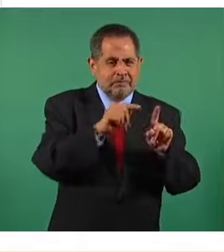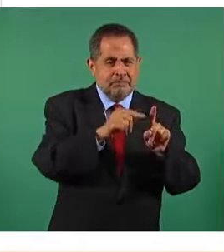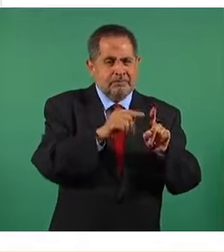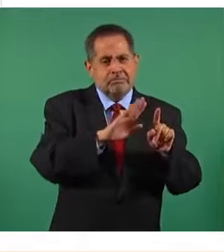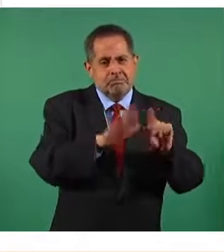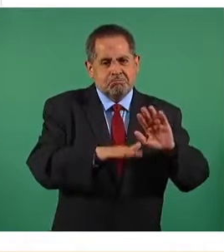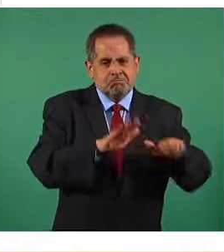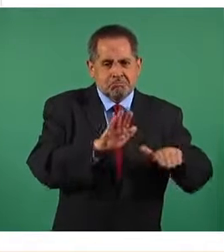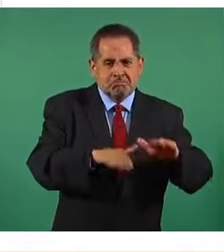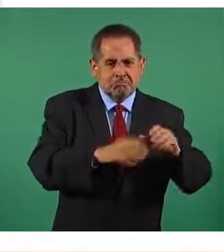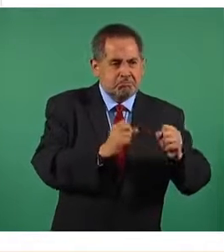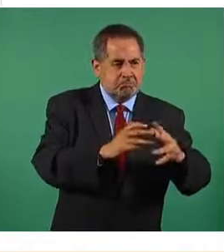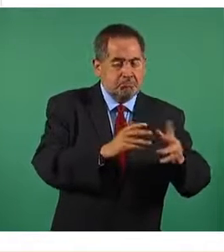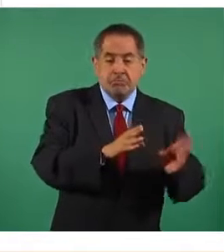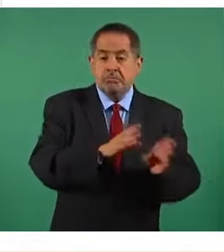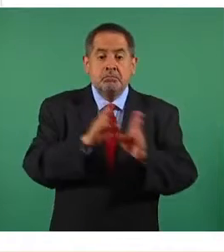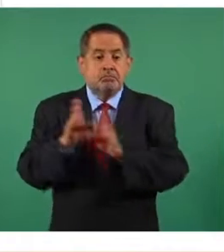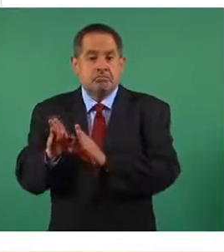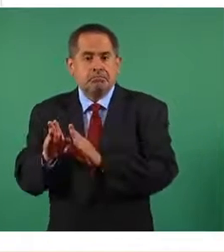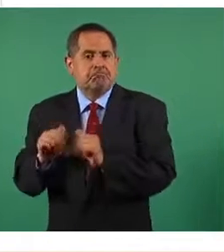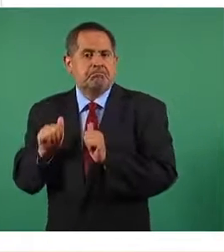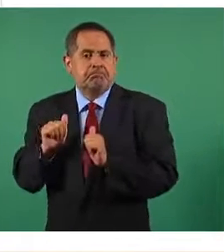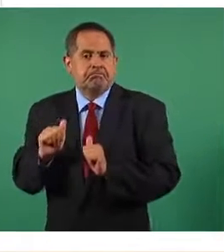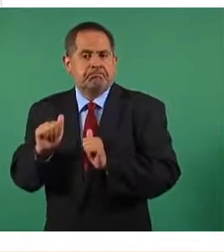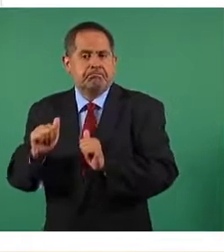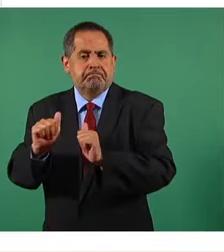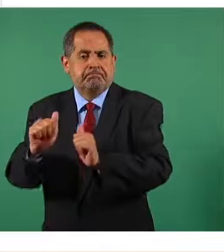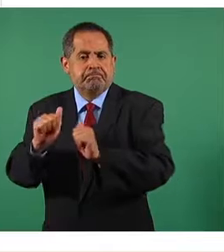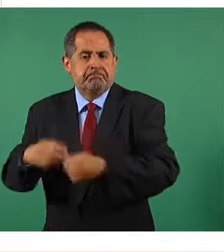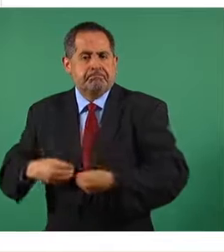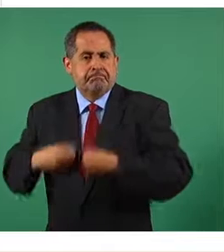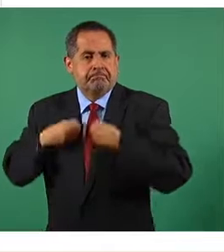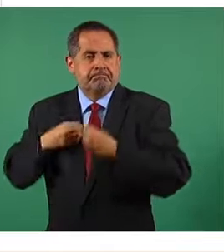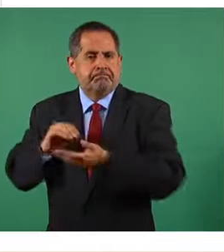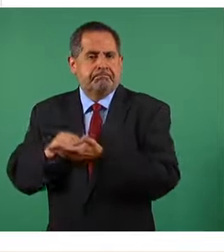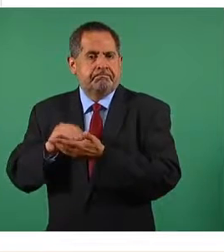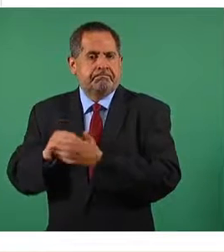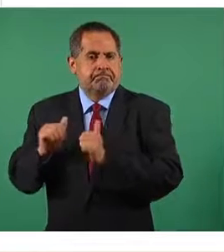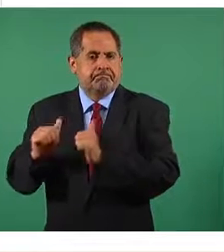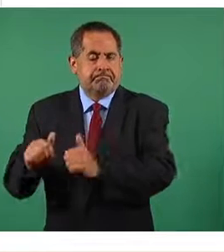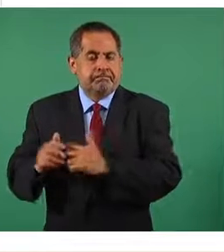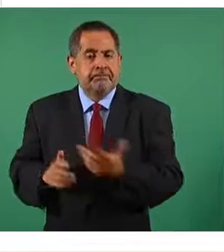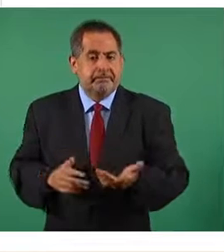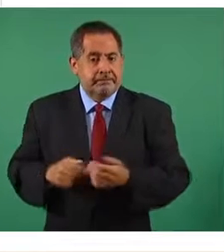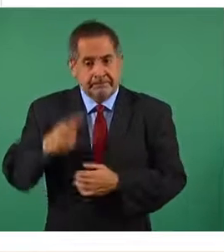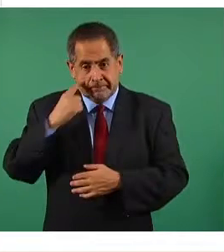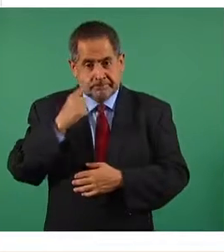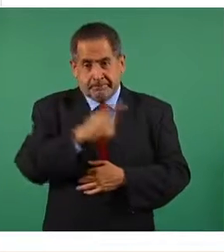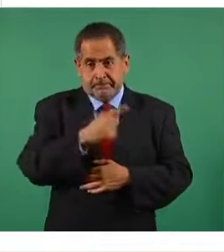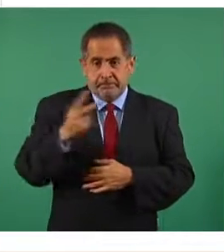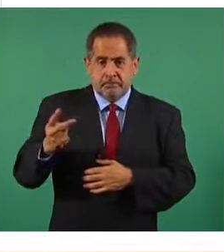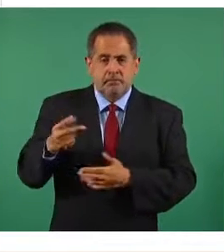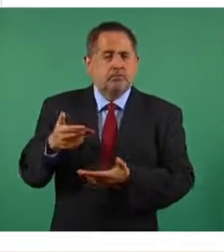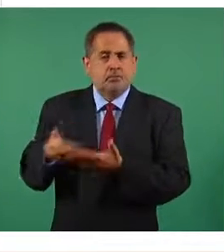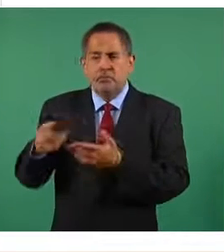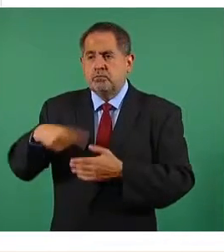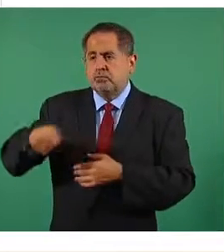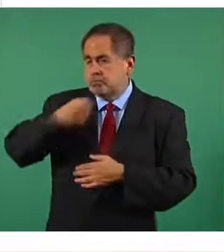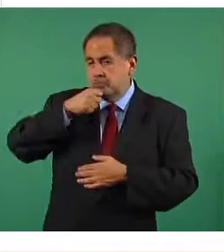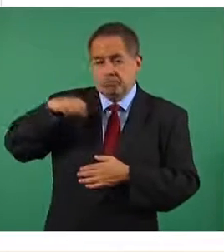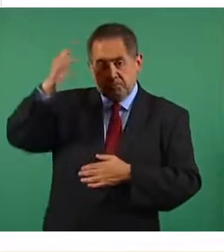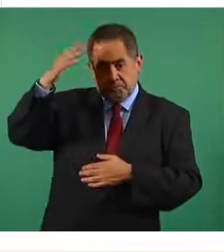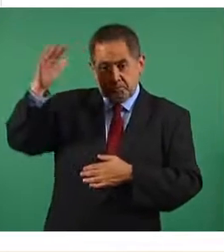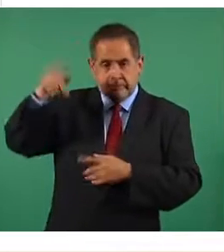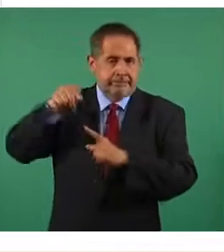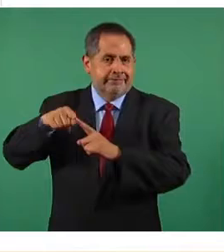son 60 y más. Segunda cosa es que se redujeron los casos en las personas adultas mayores, que fueron